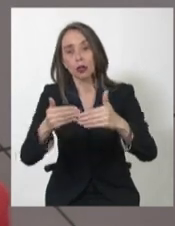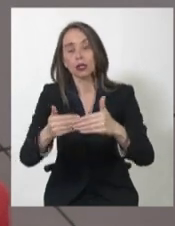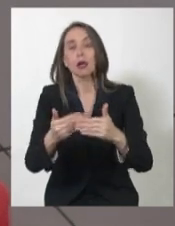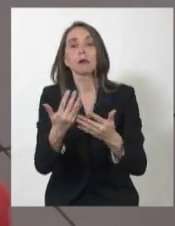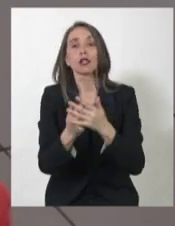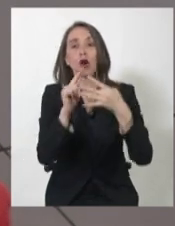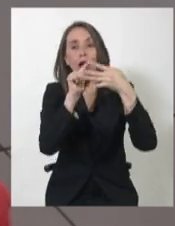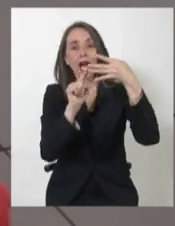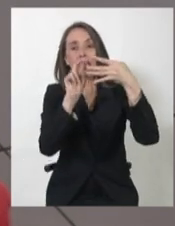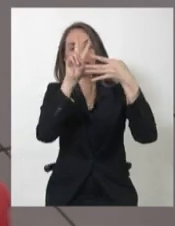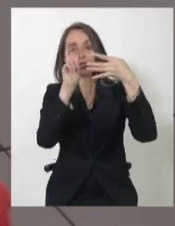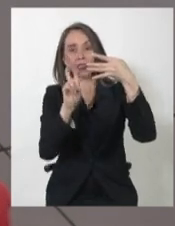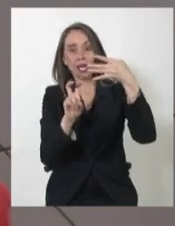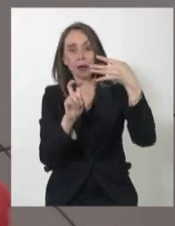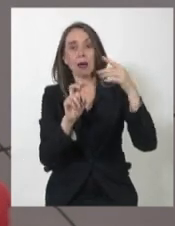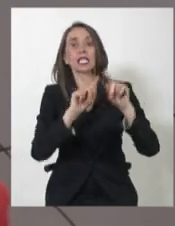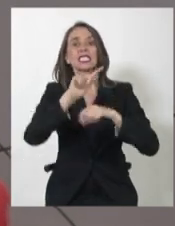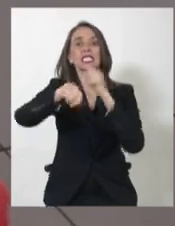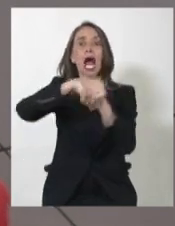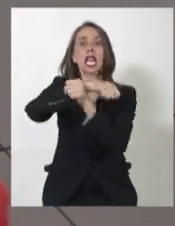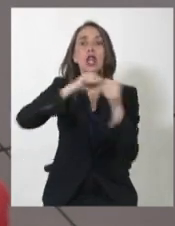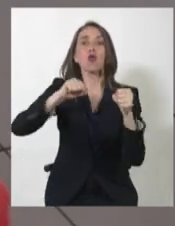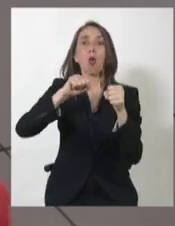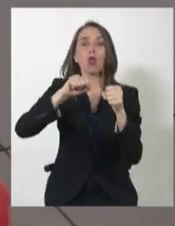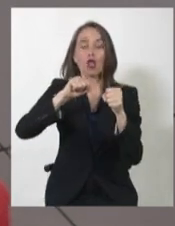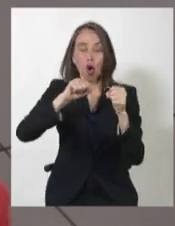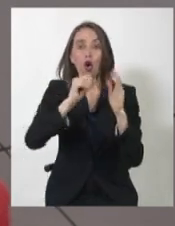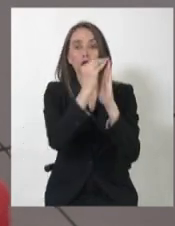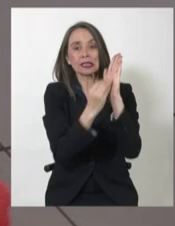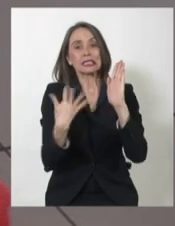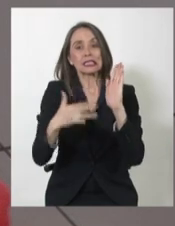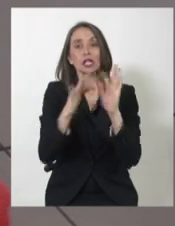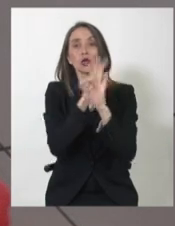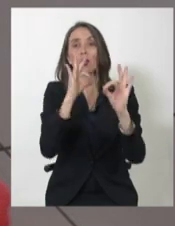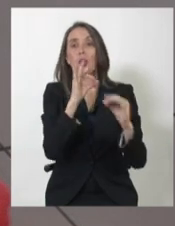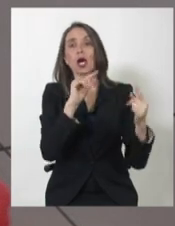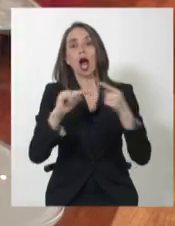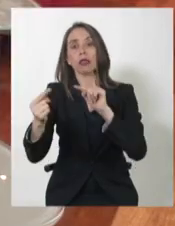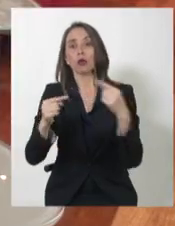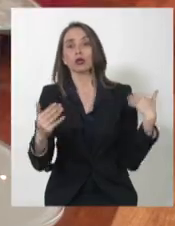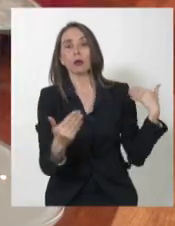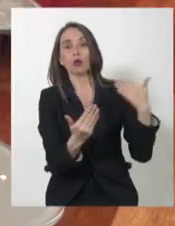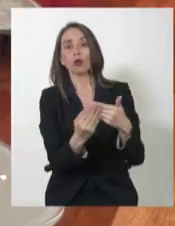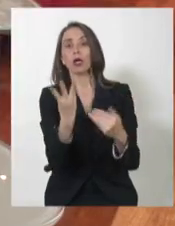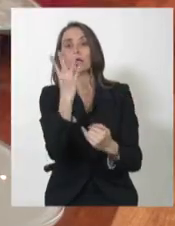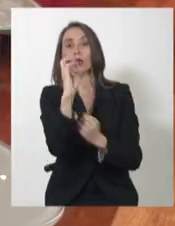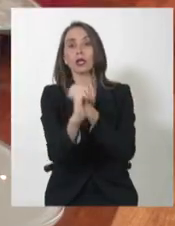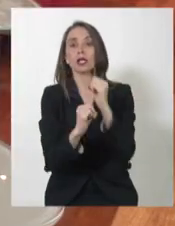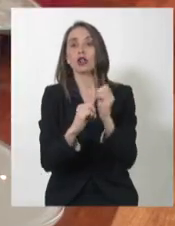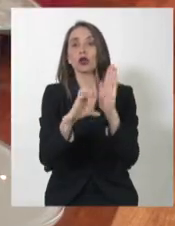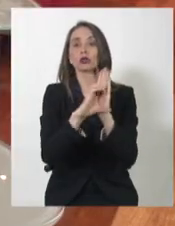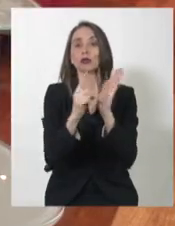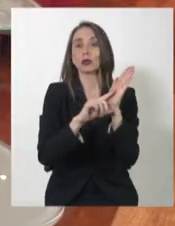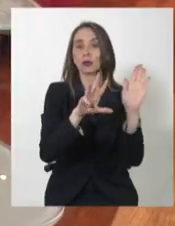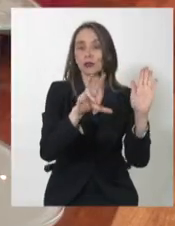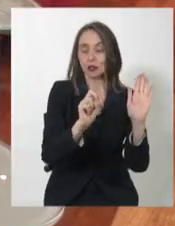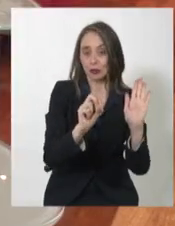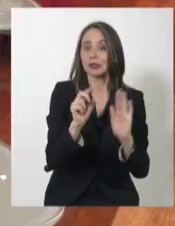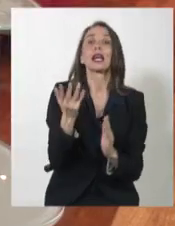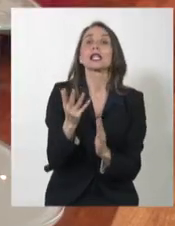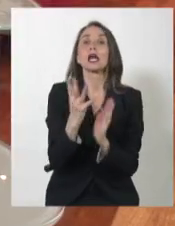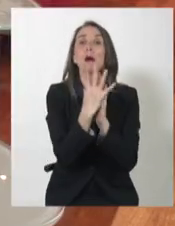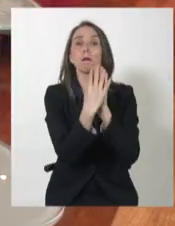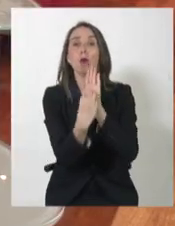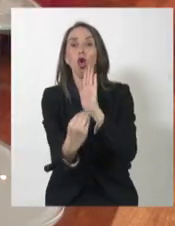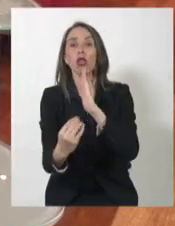nunca discutimos en estos últimos 40 años, y en esos nudos críticos hay que conversar. Y esos nudos críticos creo que dicen relación sobre todo con el